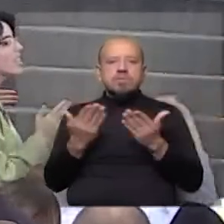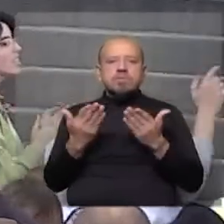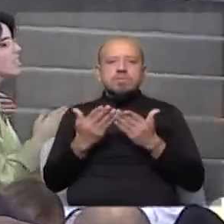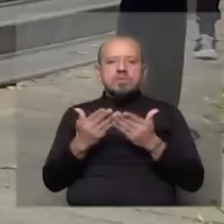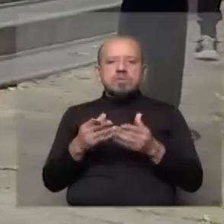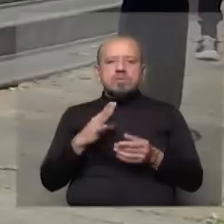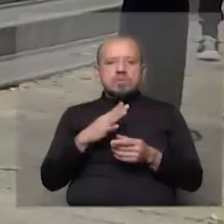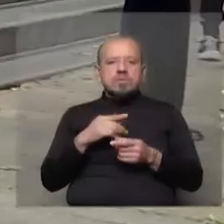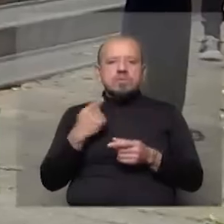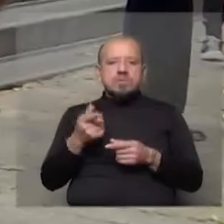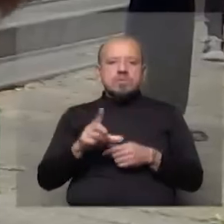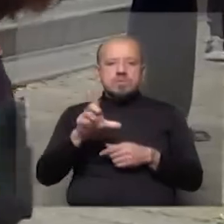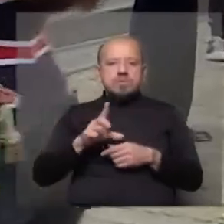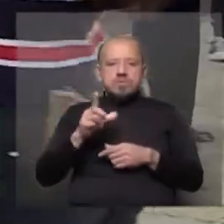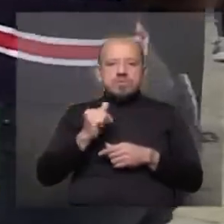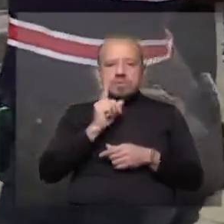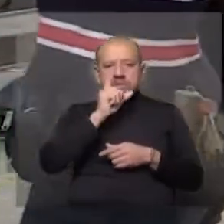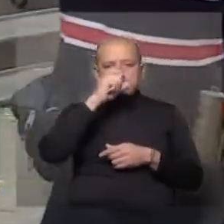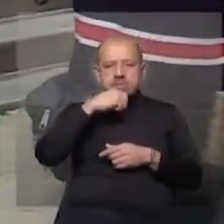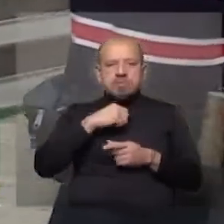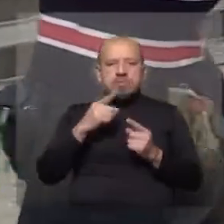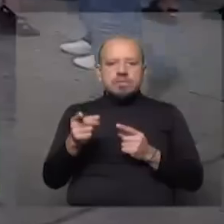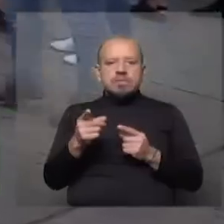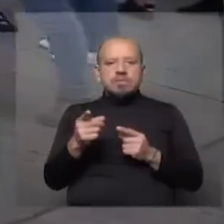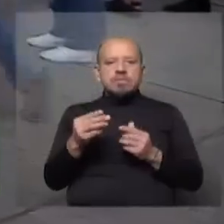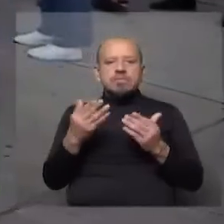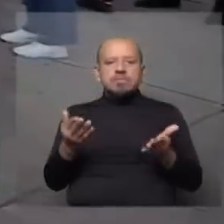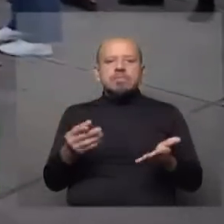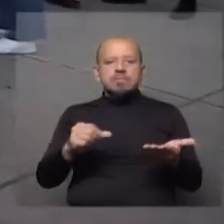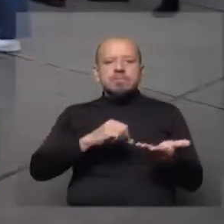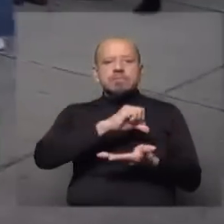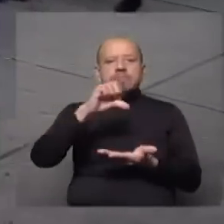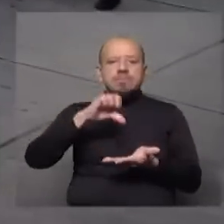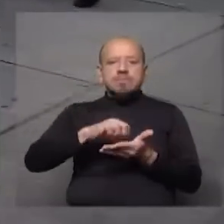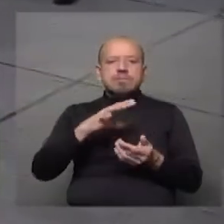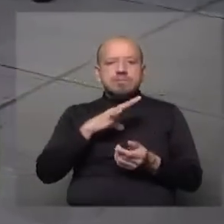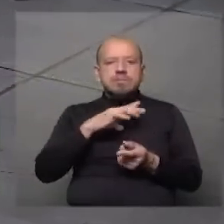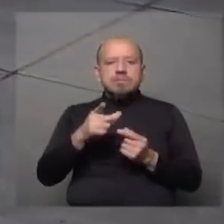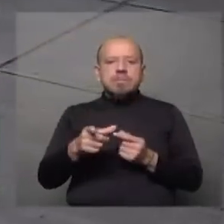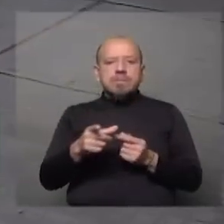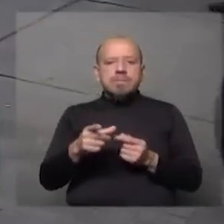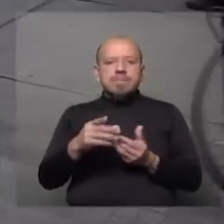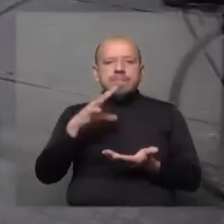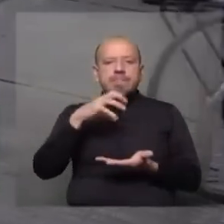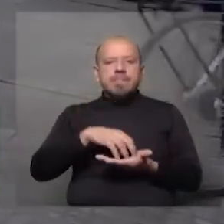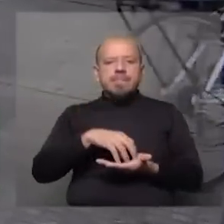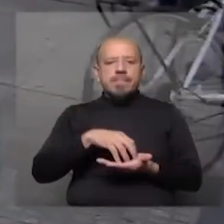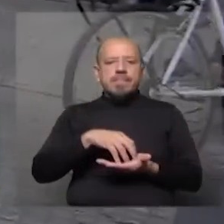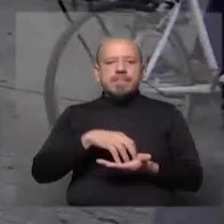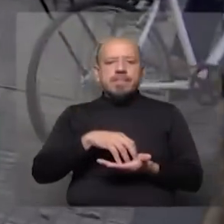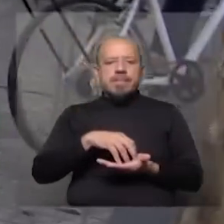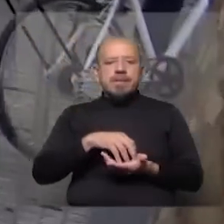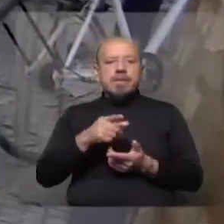existen en otros liceos de Montevideo ni Hablemos del resto del país existen salones gremiales en